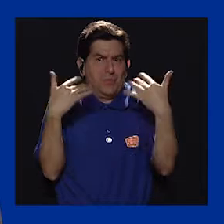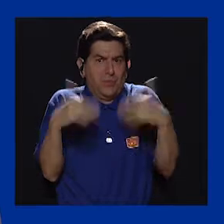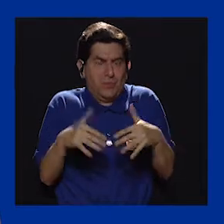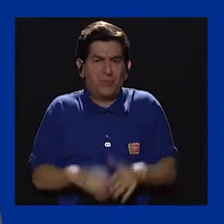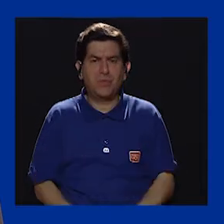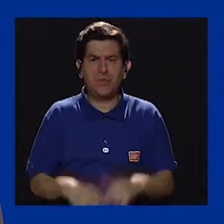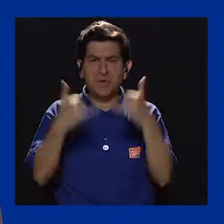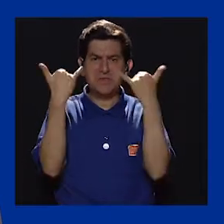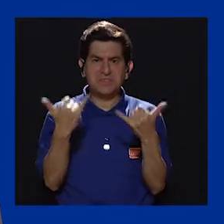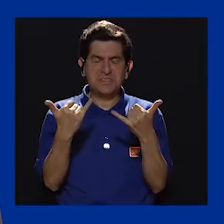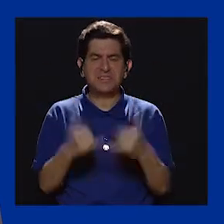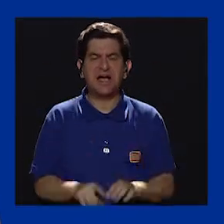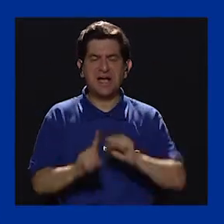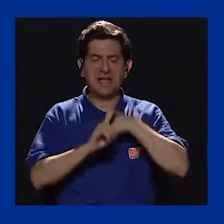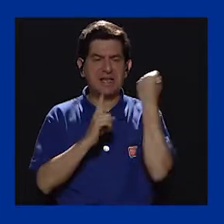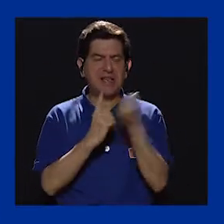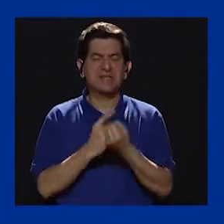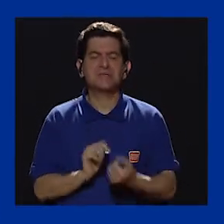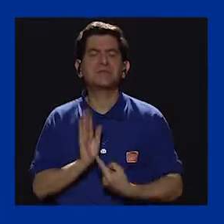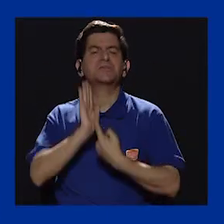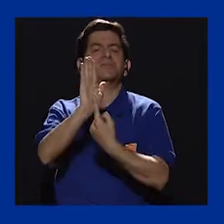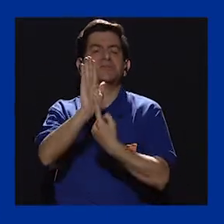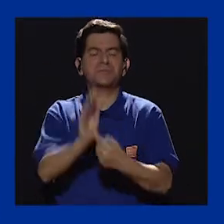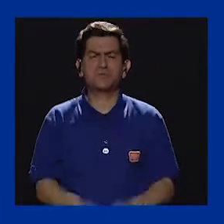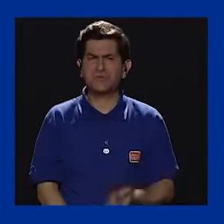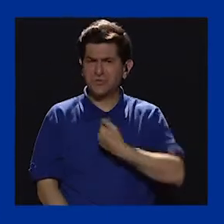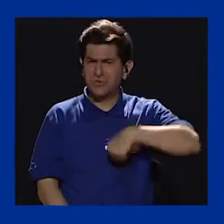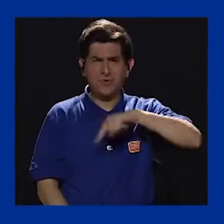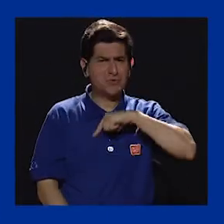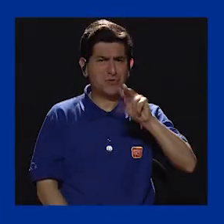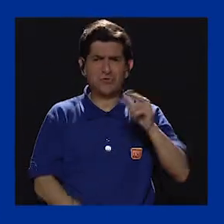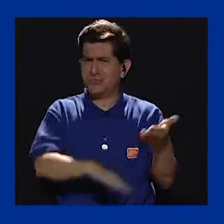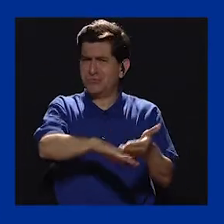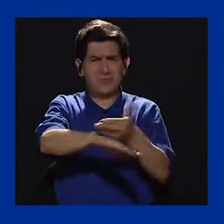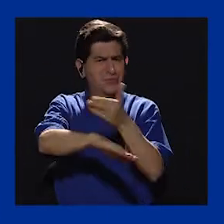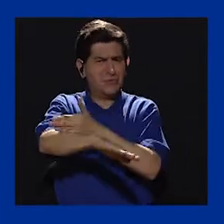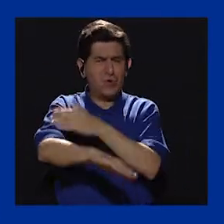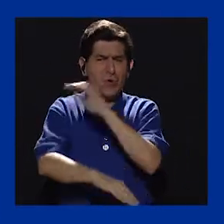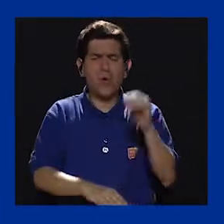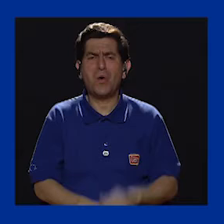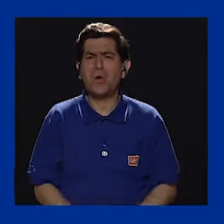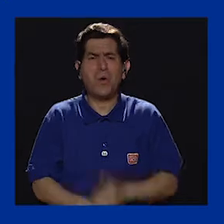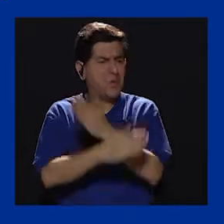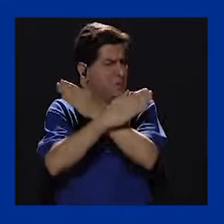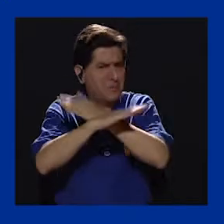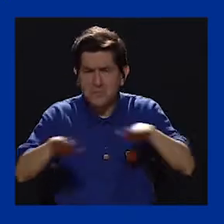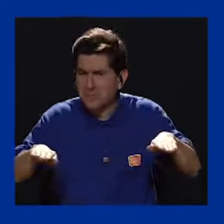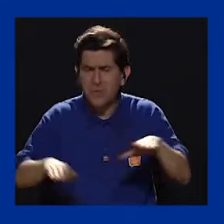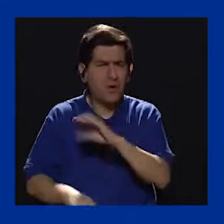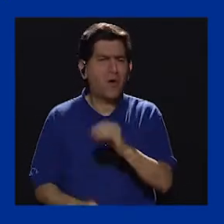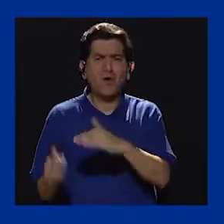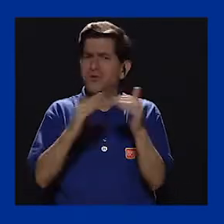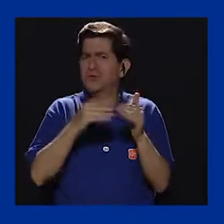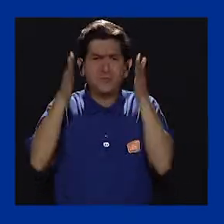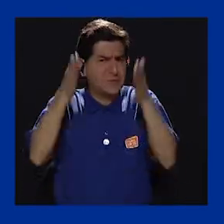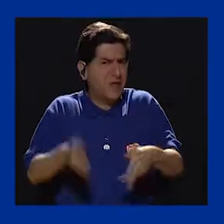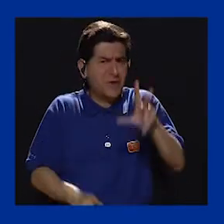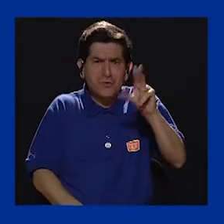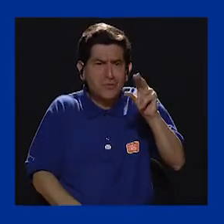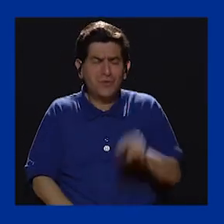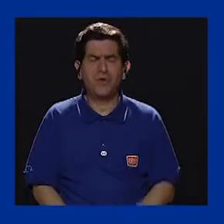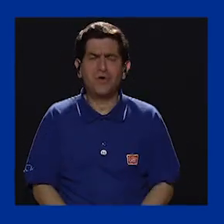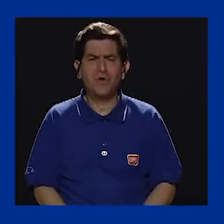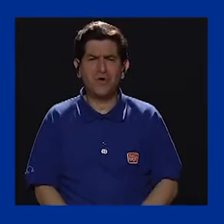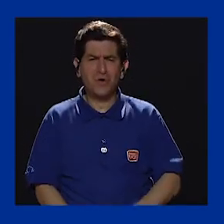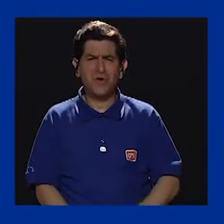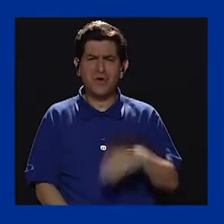cayó la careta. Al final no éramos tan progresistas, ni tan pacíficos, ni tan civilizados. Los discursos